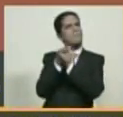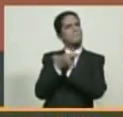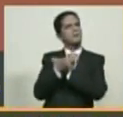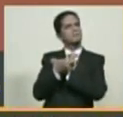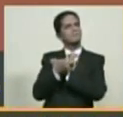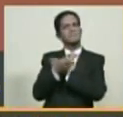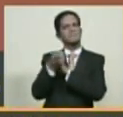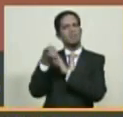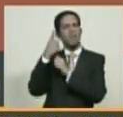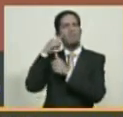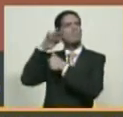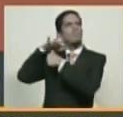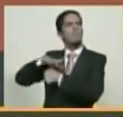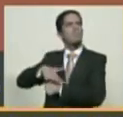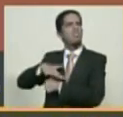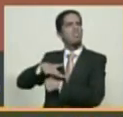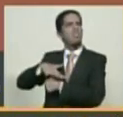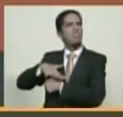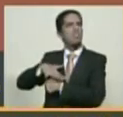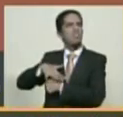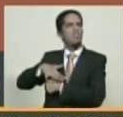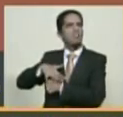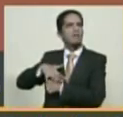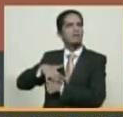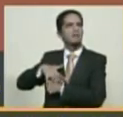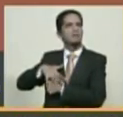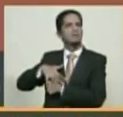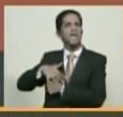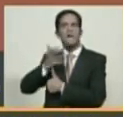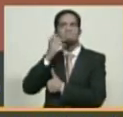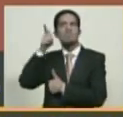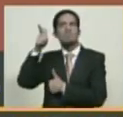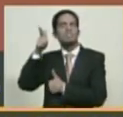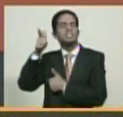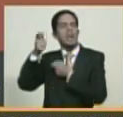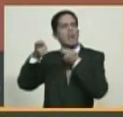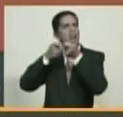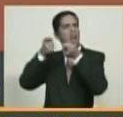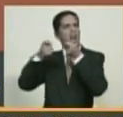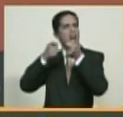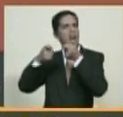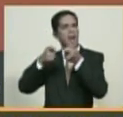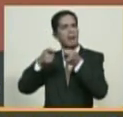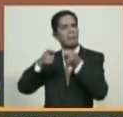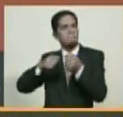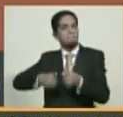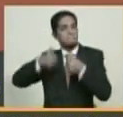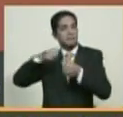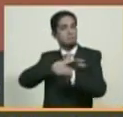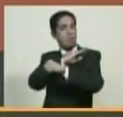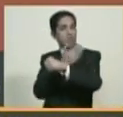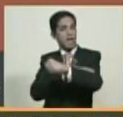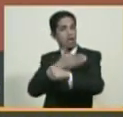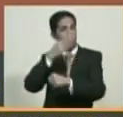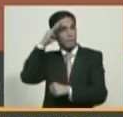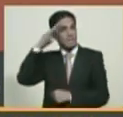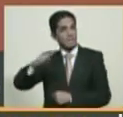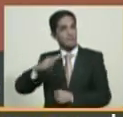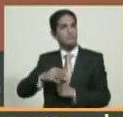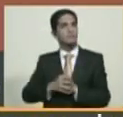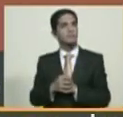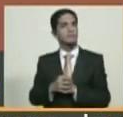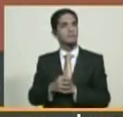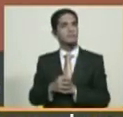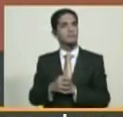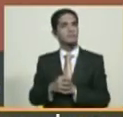de las fuerzas hegemónicas del planeta que tienen el poderío militar más poderoso que se haya, y discúlpenme la redundancia,